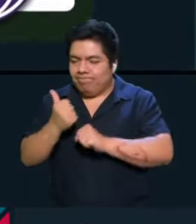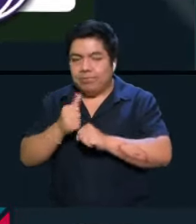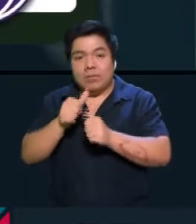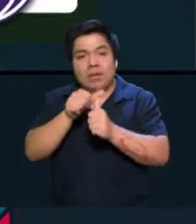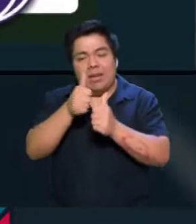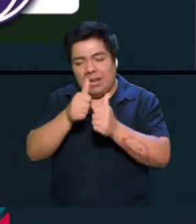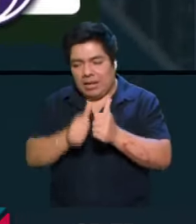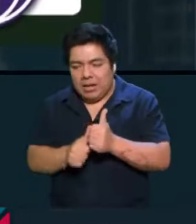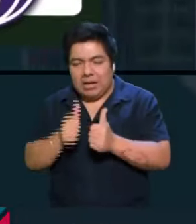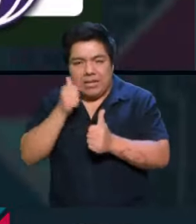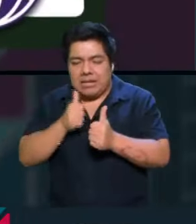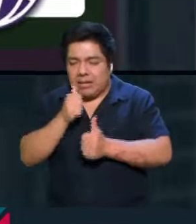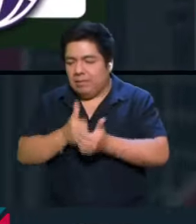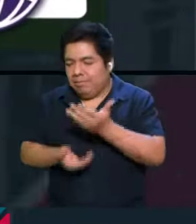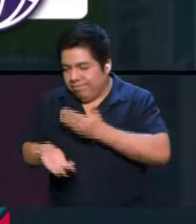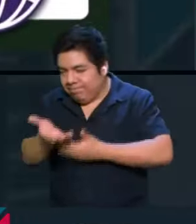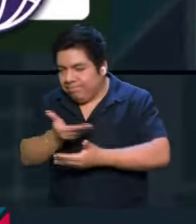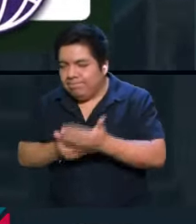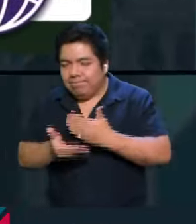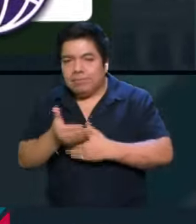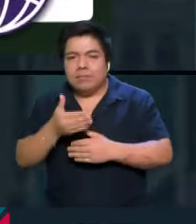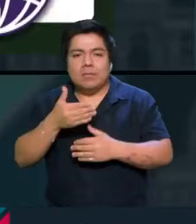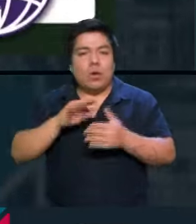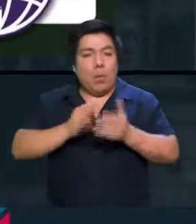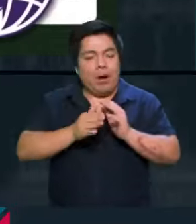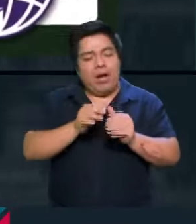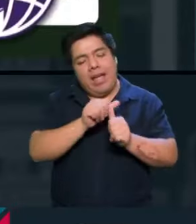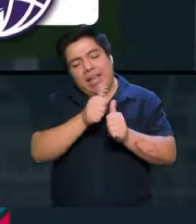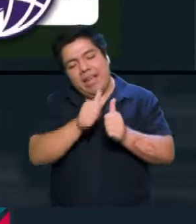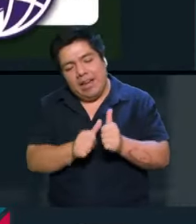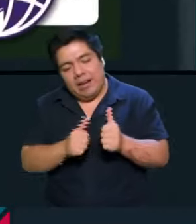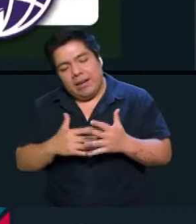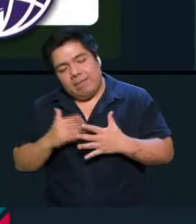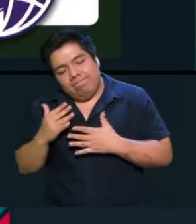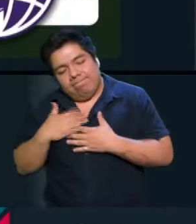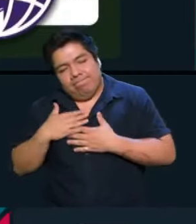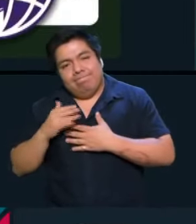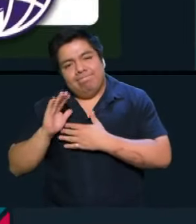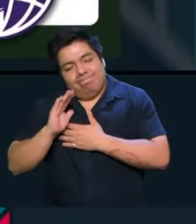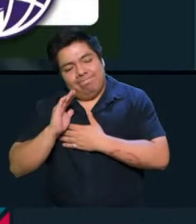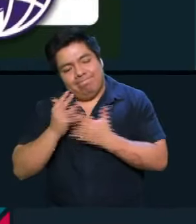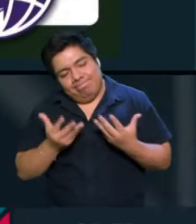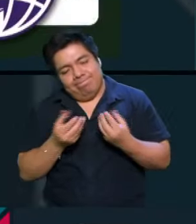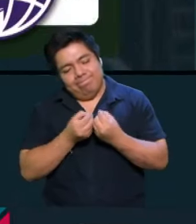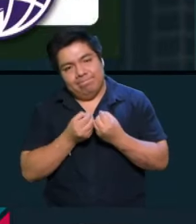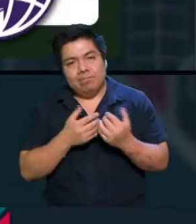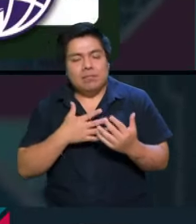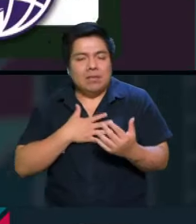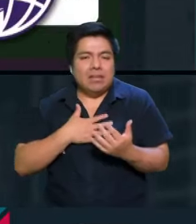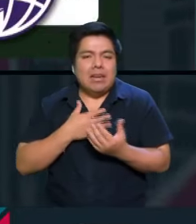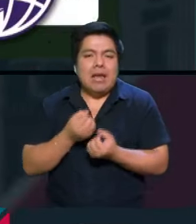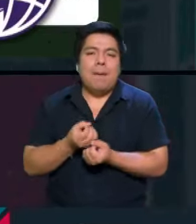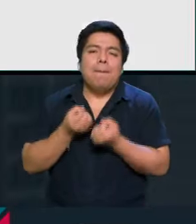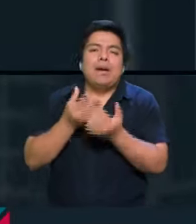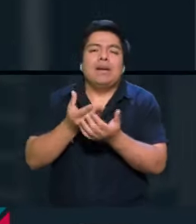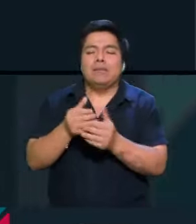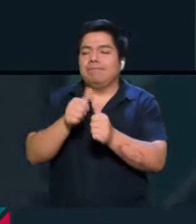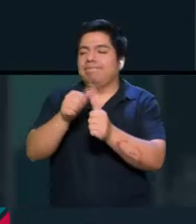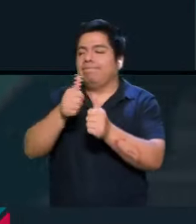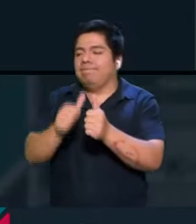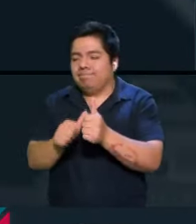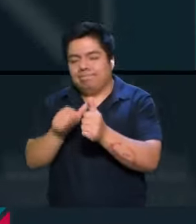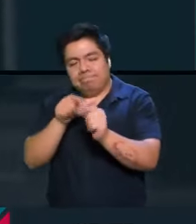el arte o el arte con un compromiso? Yo creo, y esta es una clara expresión, del arte con